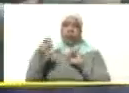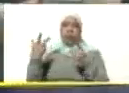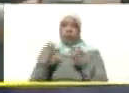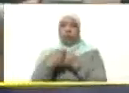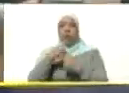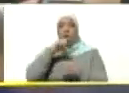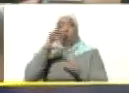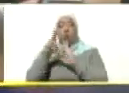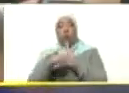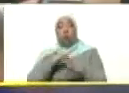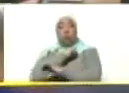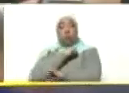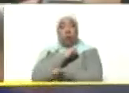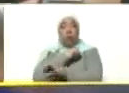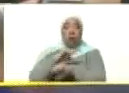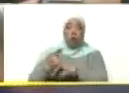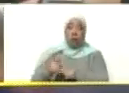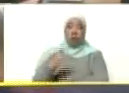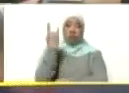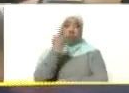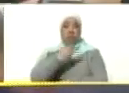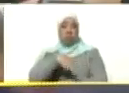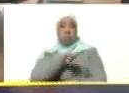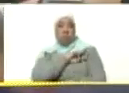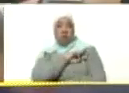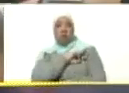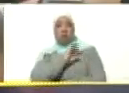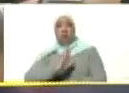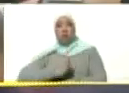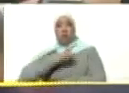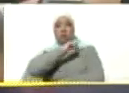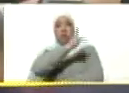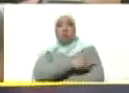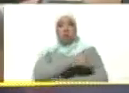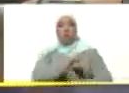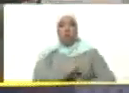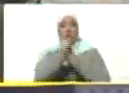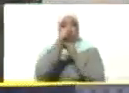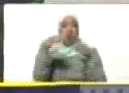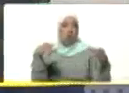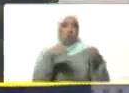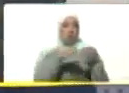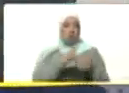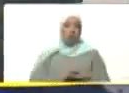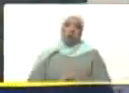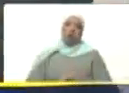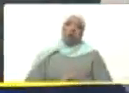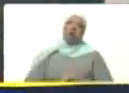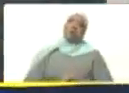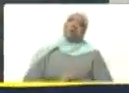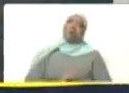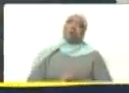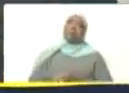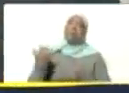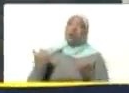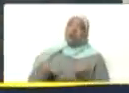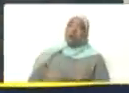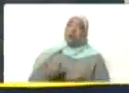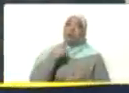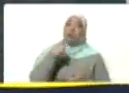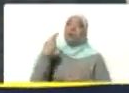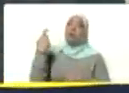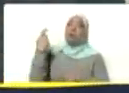avaricia y el sentido de poder que tienen sus clases dominantes, masquerading as the public